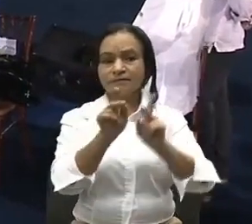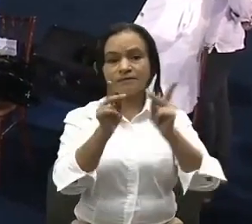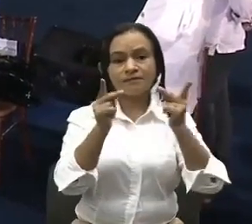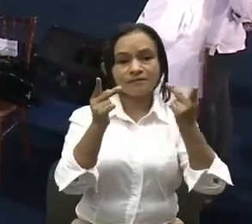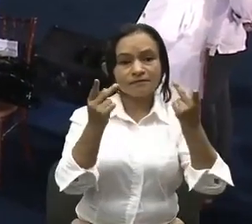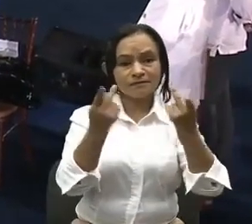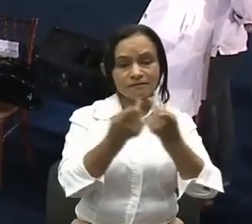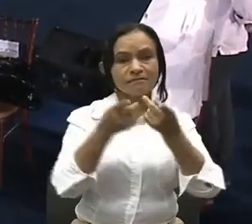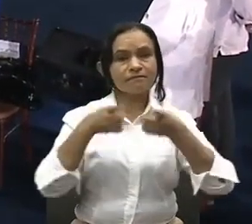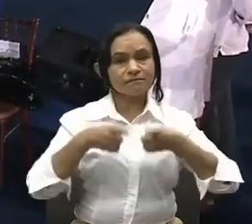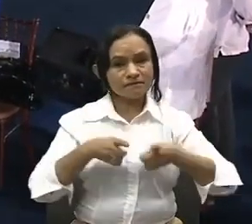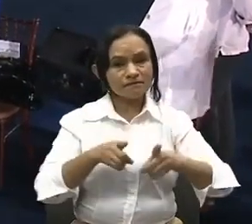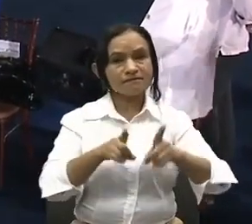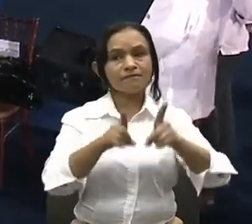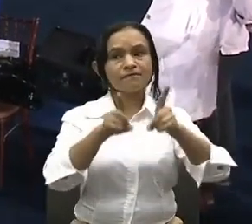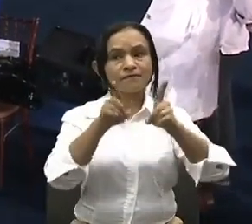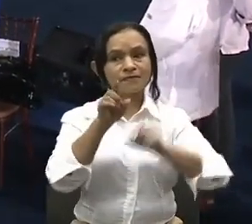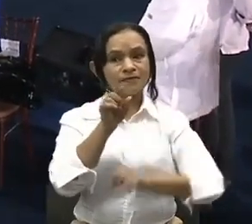dignos,